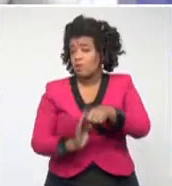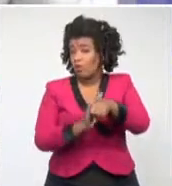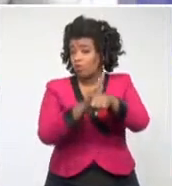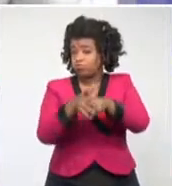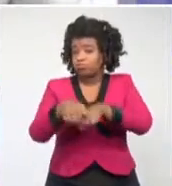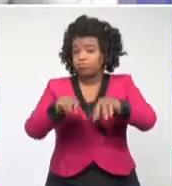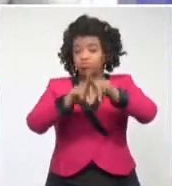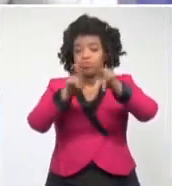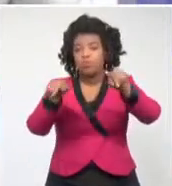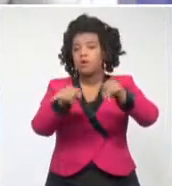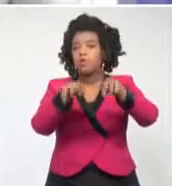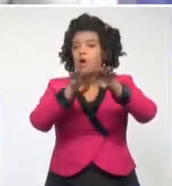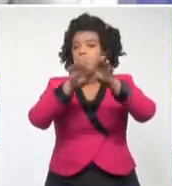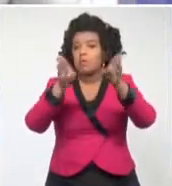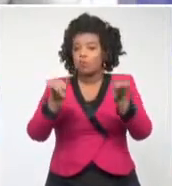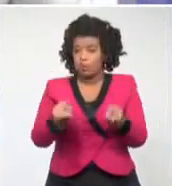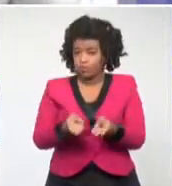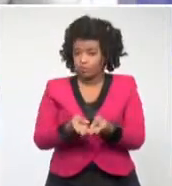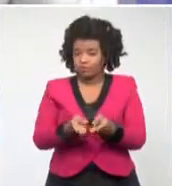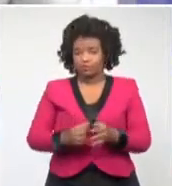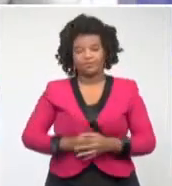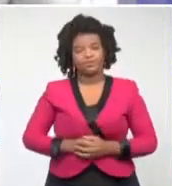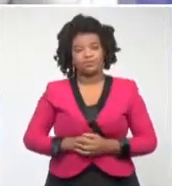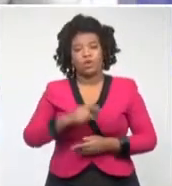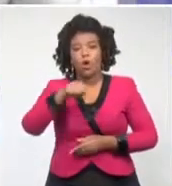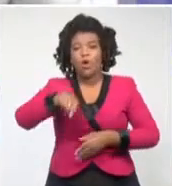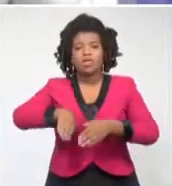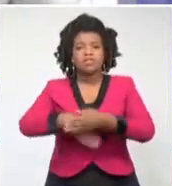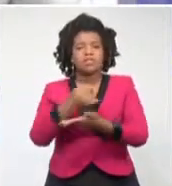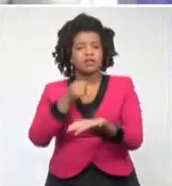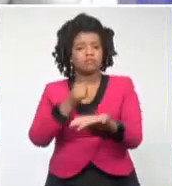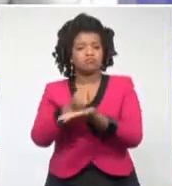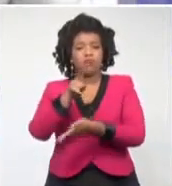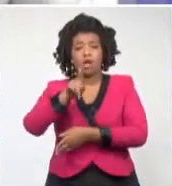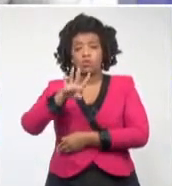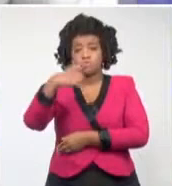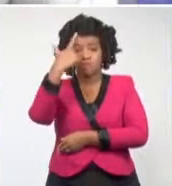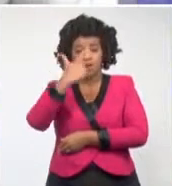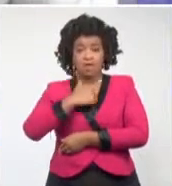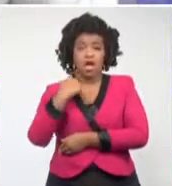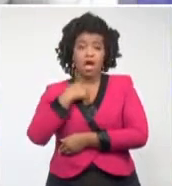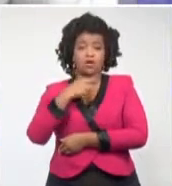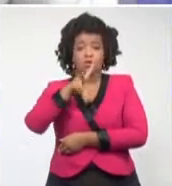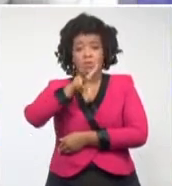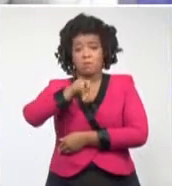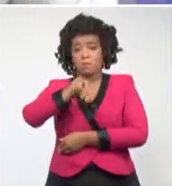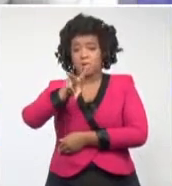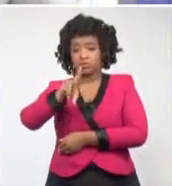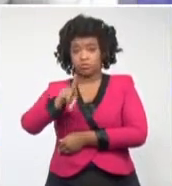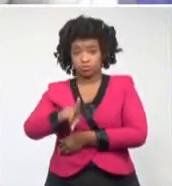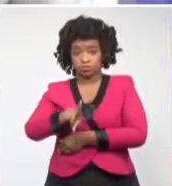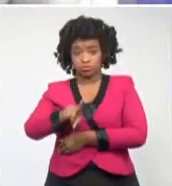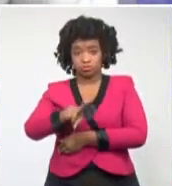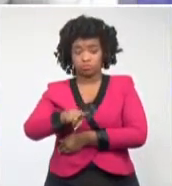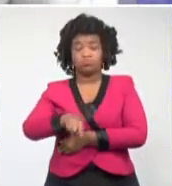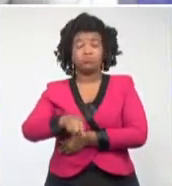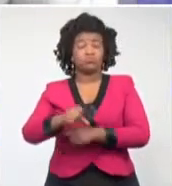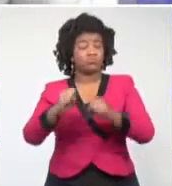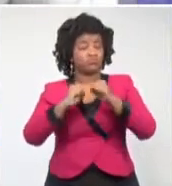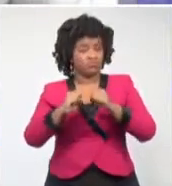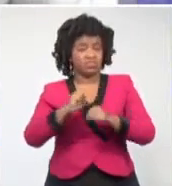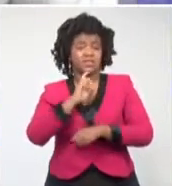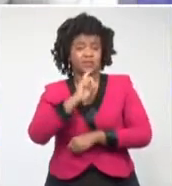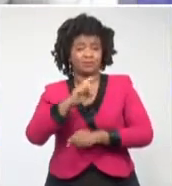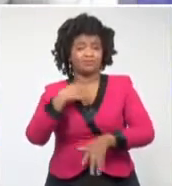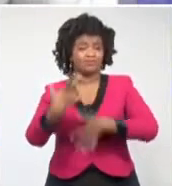19 en Cuba y el resto del mundo. Hoy es miércoles 14 de abril del año 2021. Una tensa situación epidemiológica